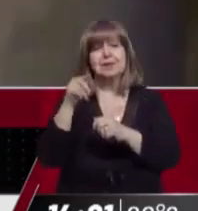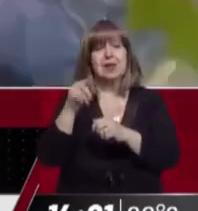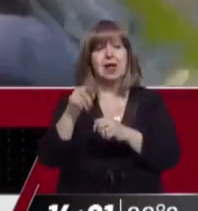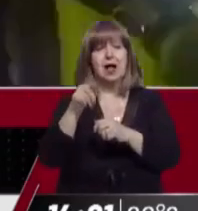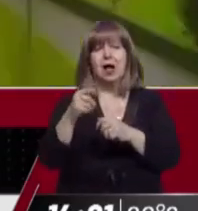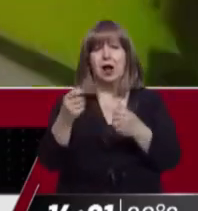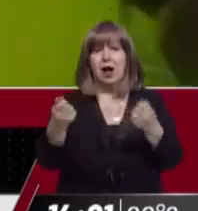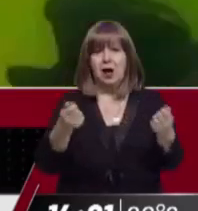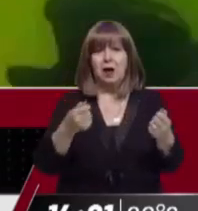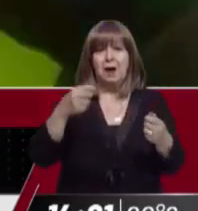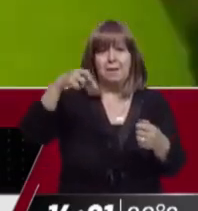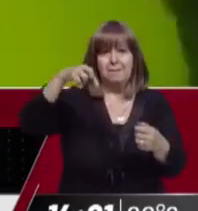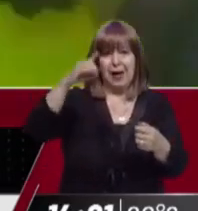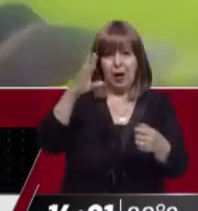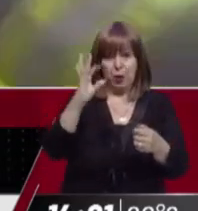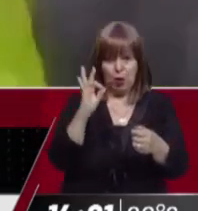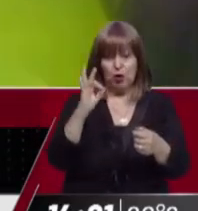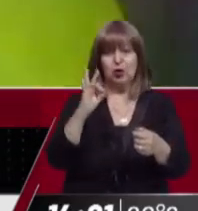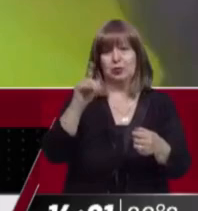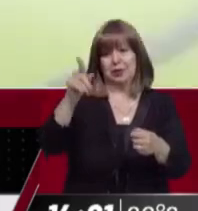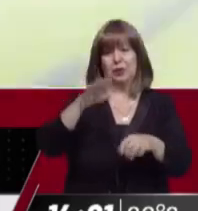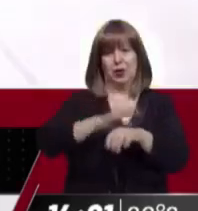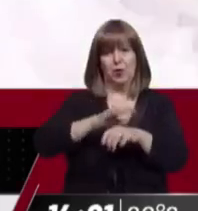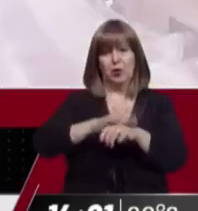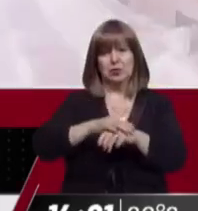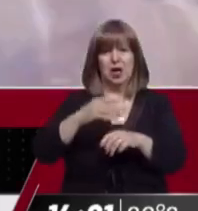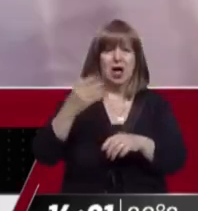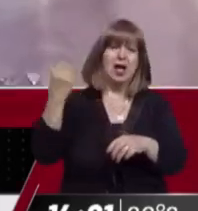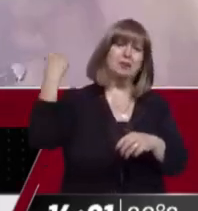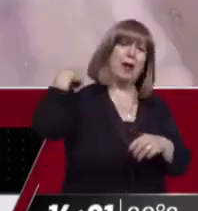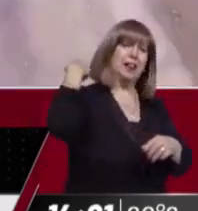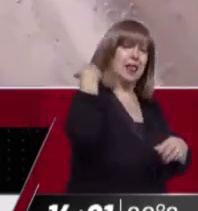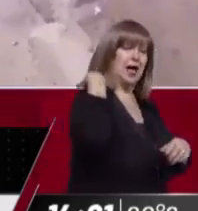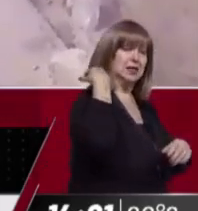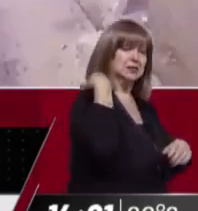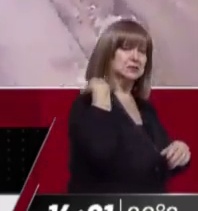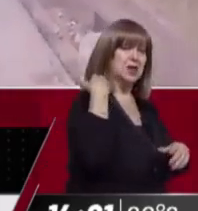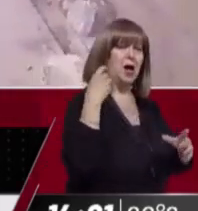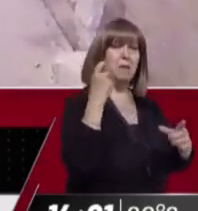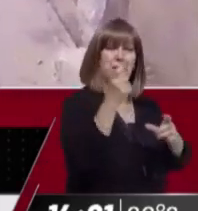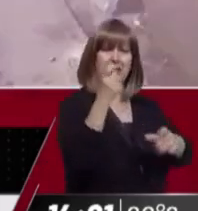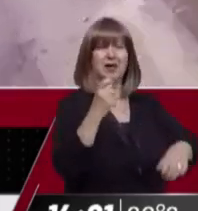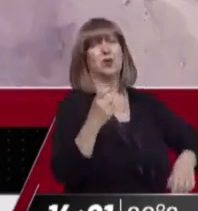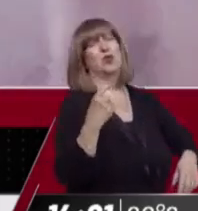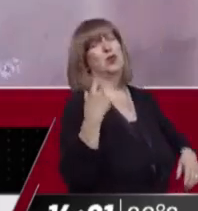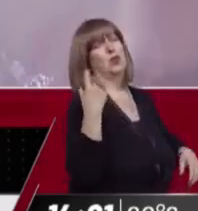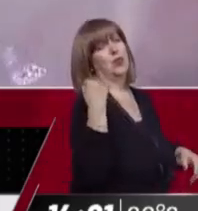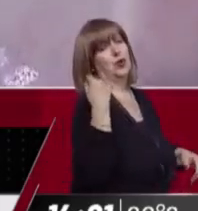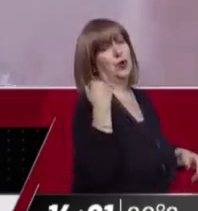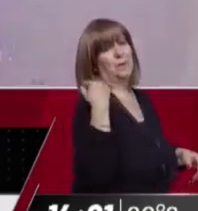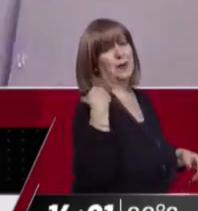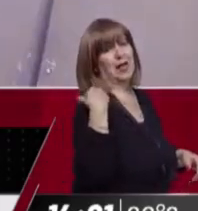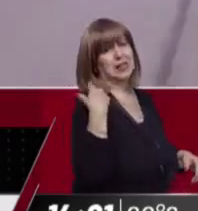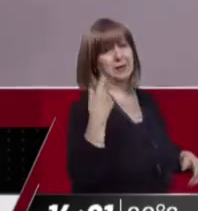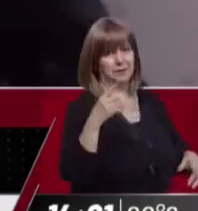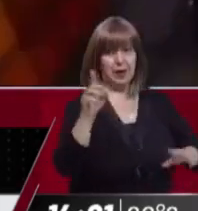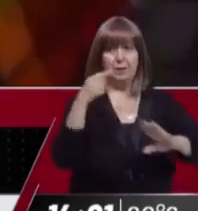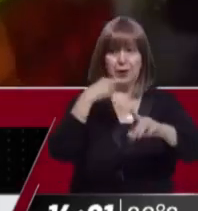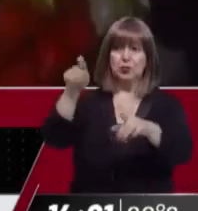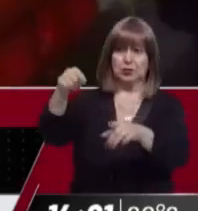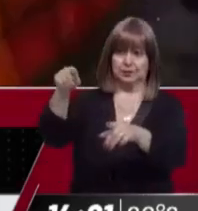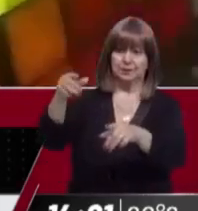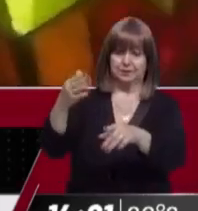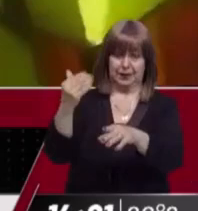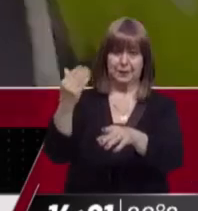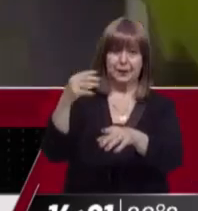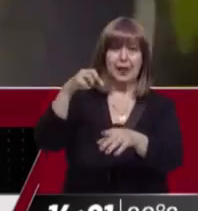¿no? A Pablo, que es uno de los que estaba a cargo de la dotación, un piedrazo en la espalda. A ver, Pablo, vení un minutito y vos contame cómo lo viviste, porque